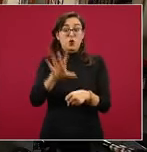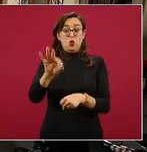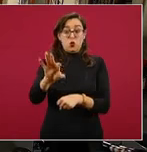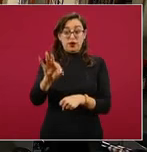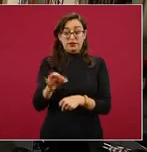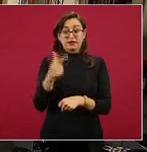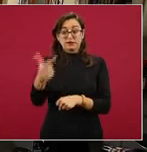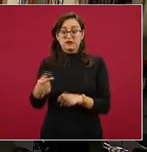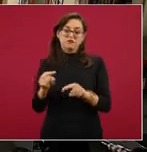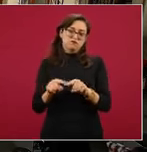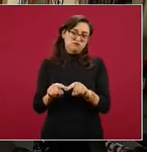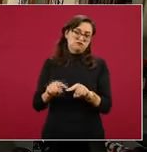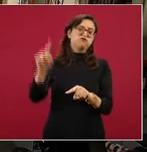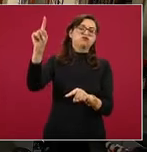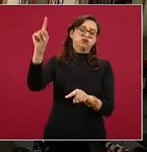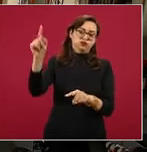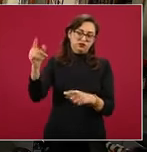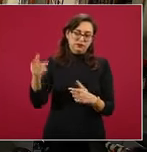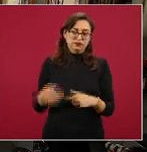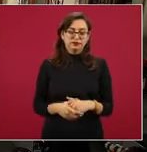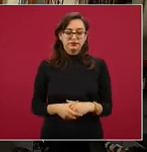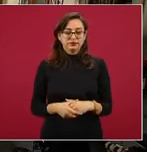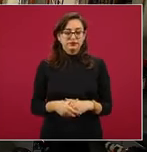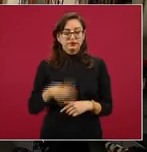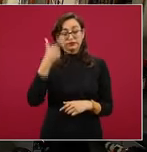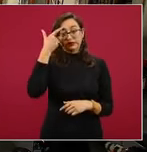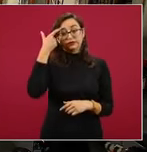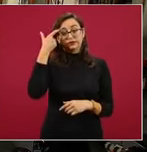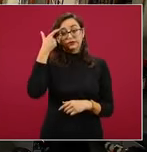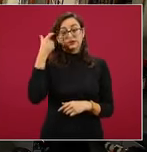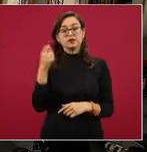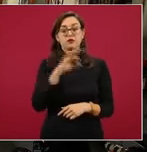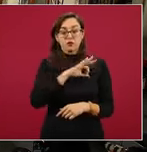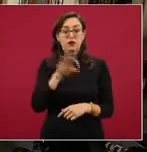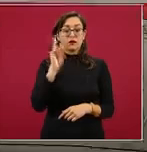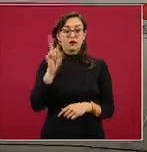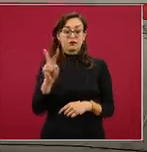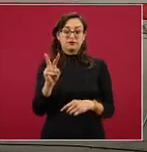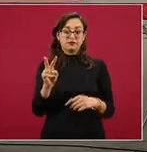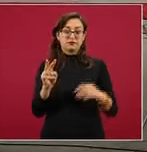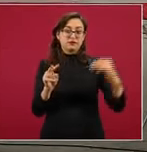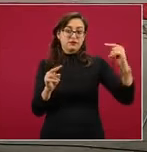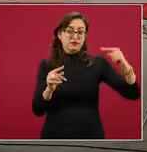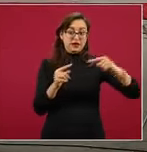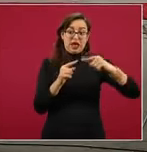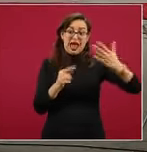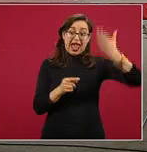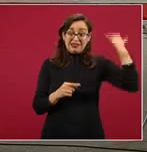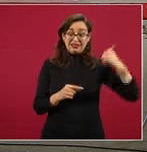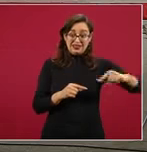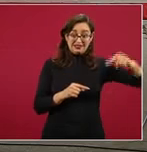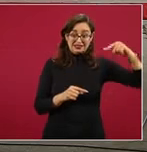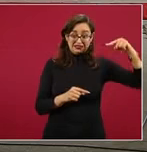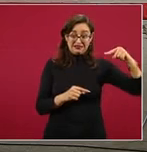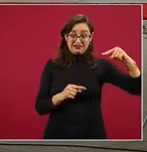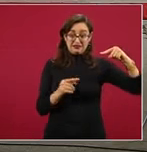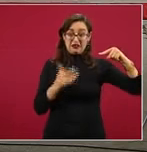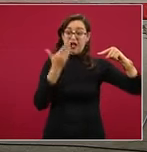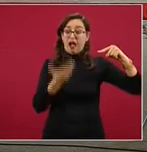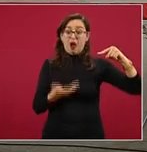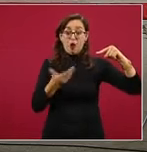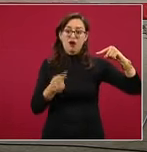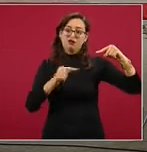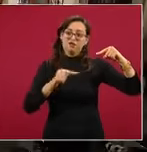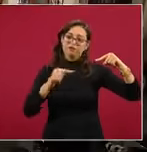un incremento importante en el número de defunciones, que inclusive rebasa lo que ya habían llegado en su